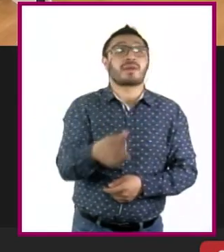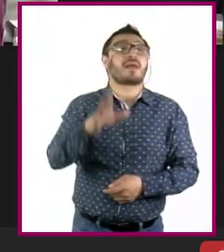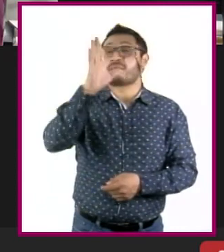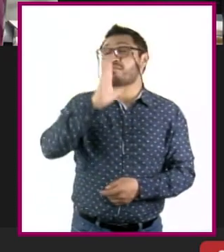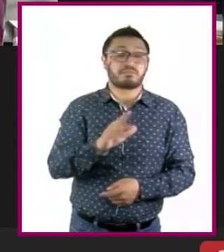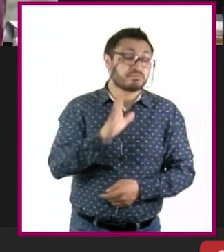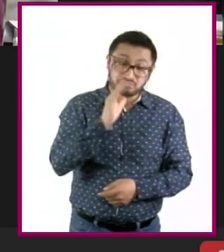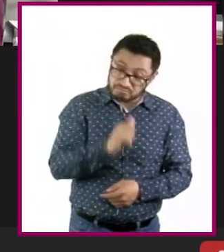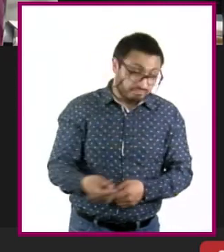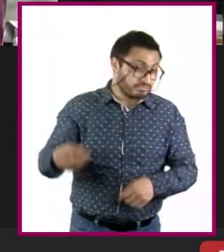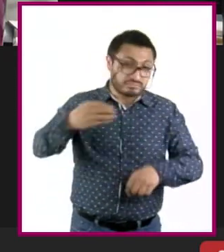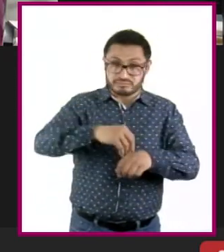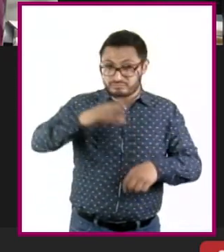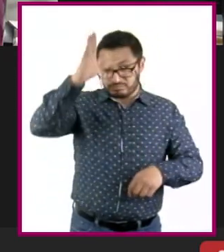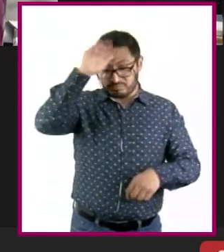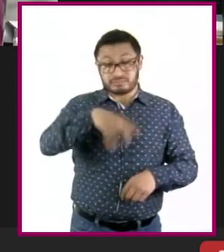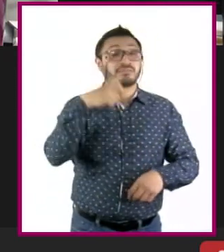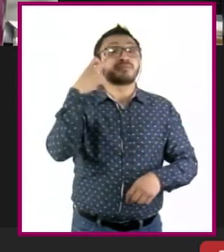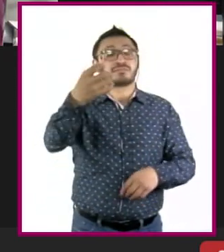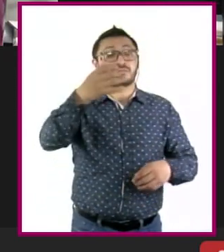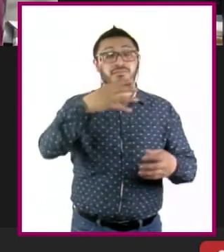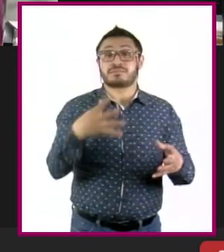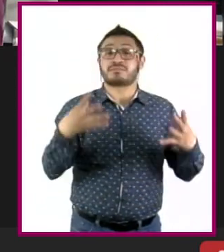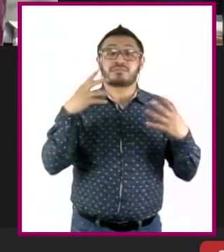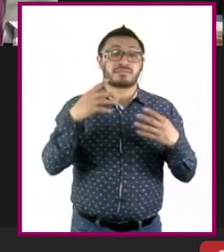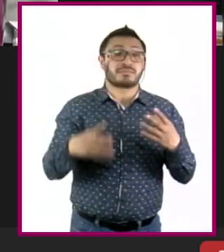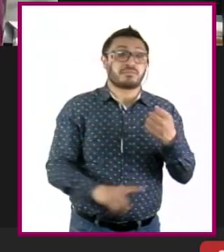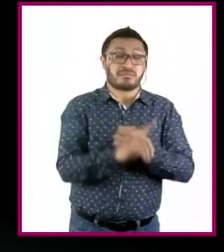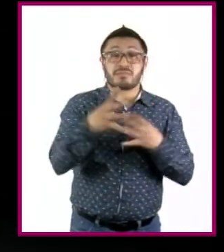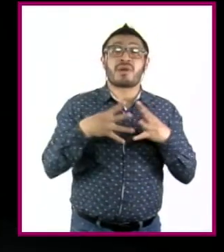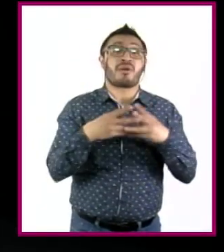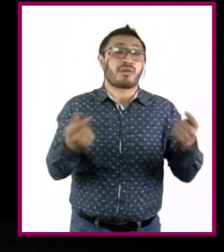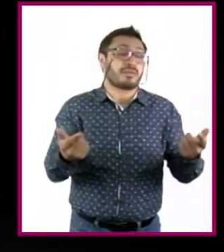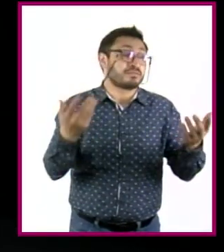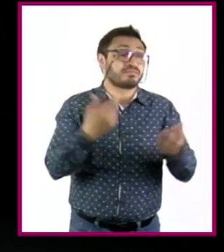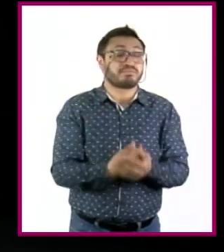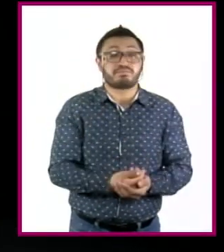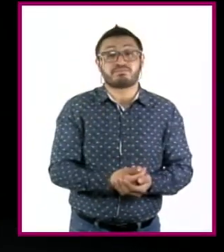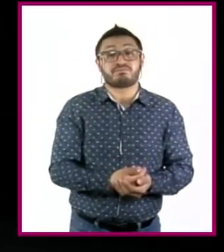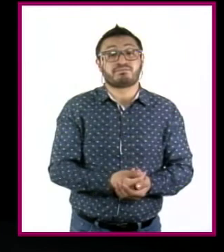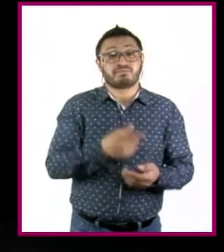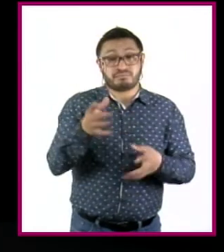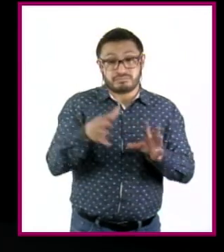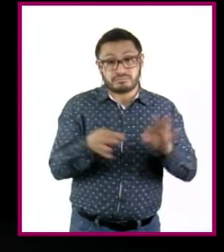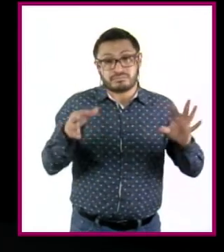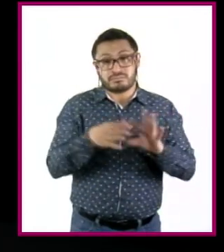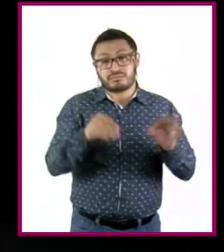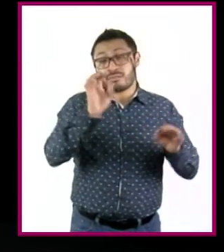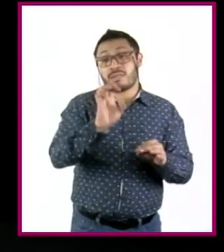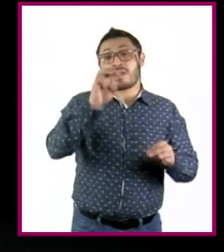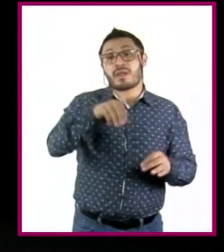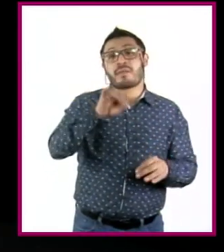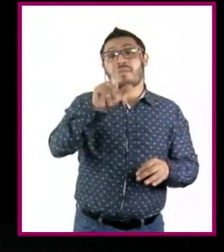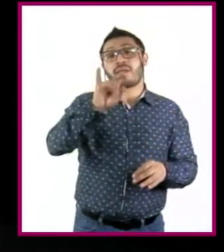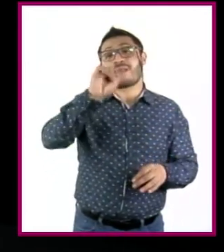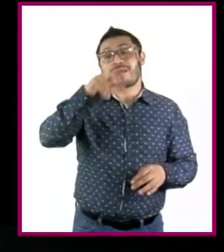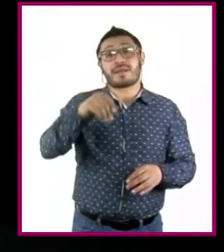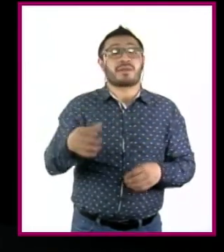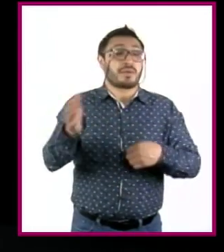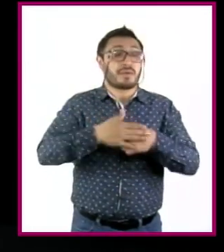en que esa propuesta solucione el problema inicial y se lo hace ver a Emiliano. En las siguientes semanas seguiremos viendo